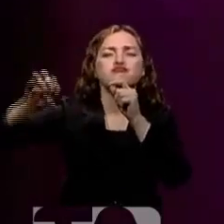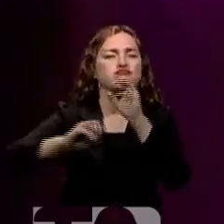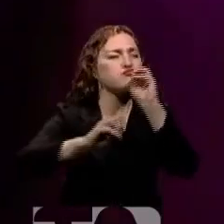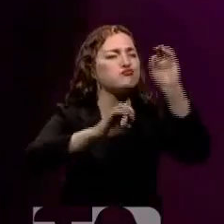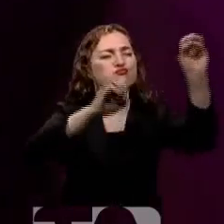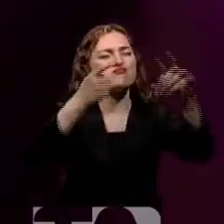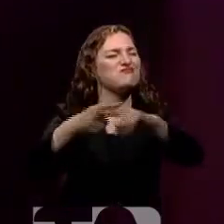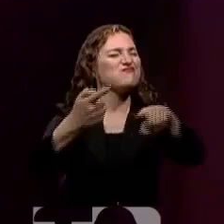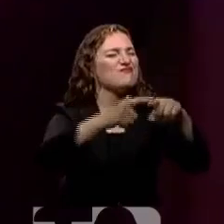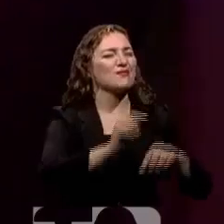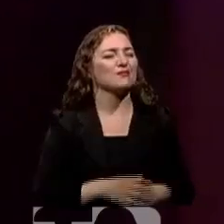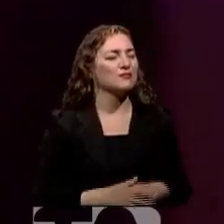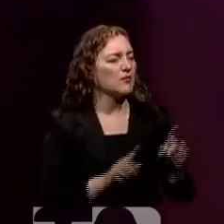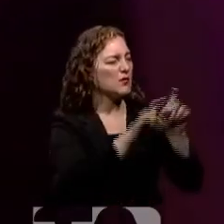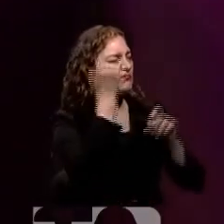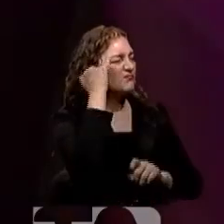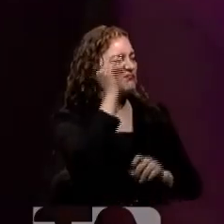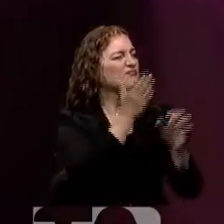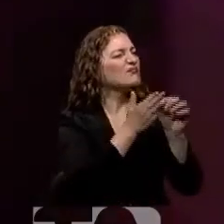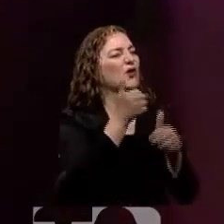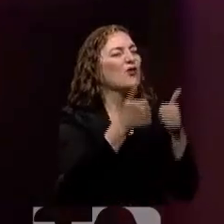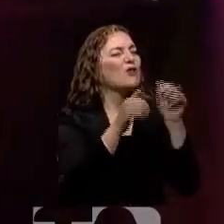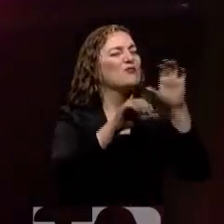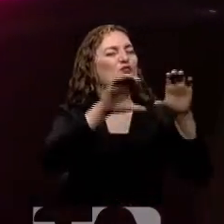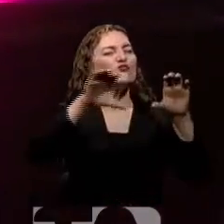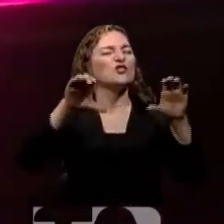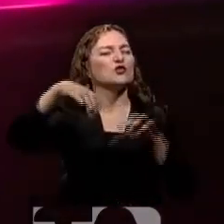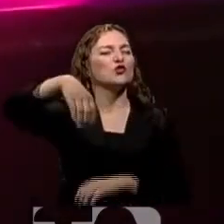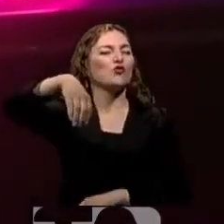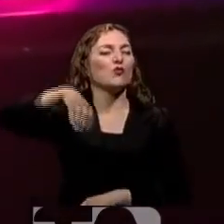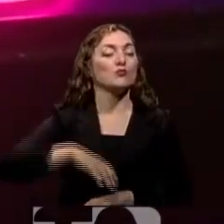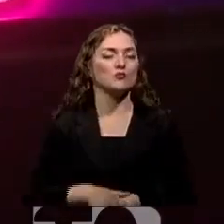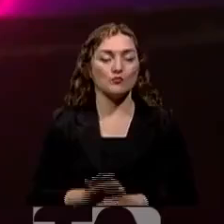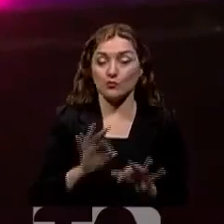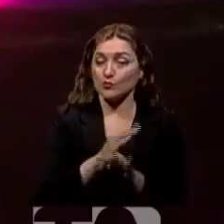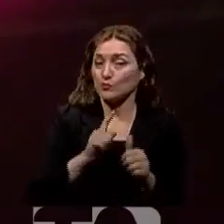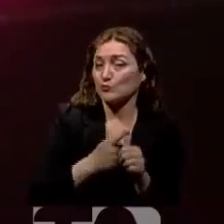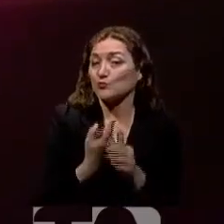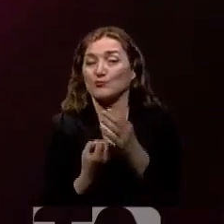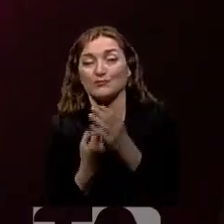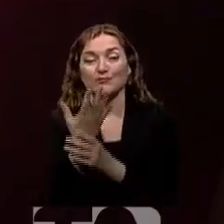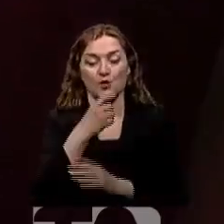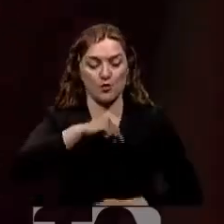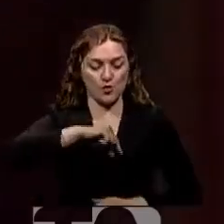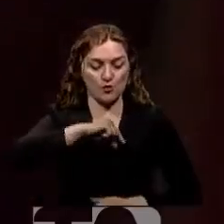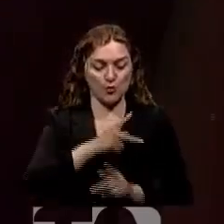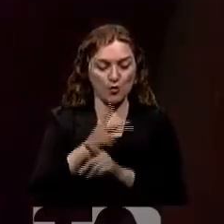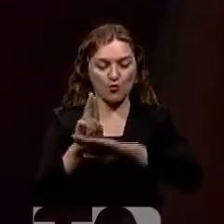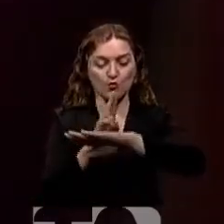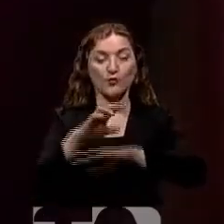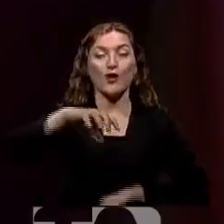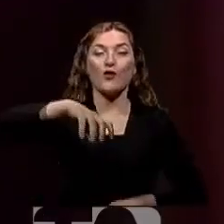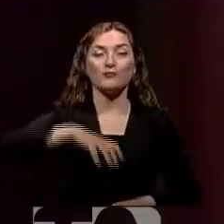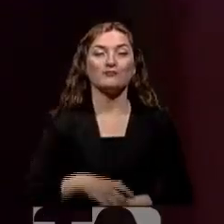poco, ¿cuál es la idea del museo? Sabemos que la función principal es crear también esta conciencia sobre el uso del agua,